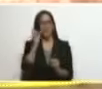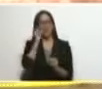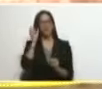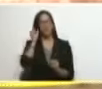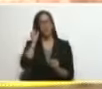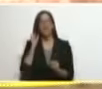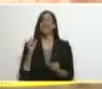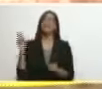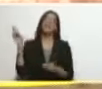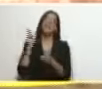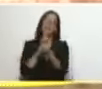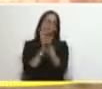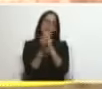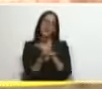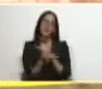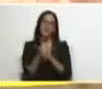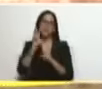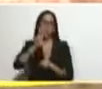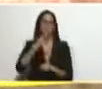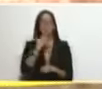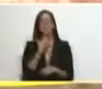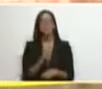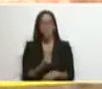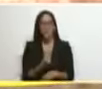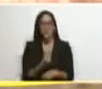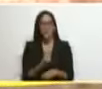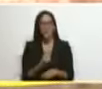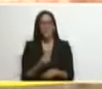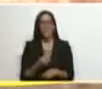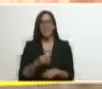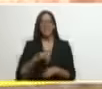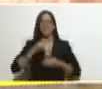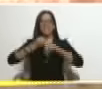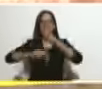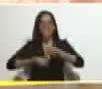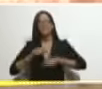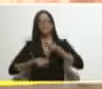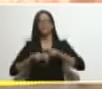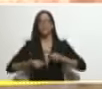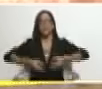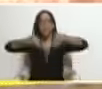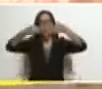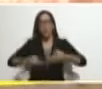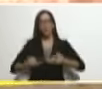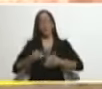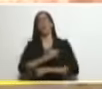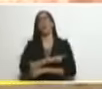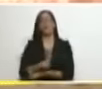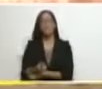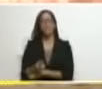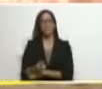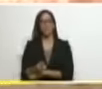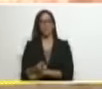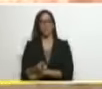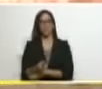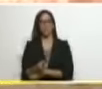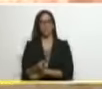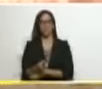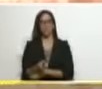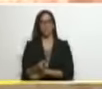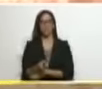El referéndum del 3 de diciembre estableció obligaciones en el mandato del